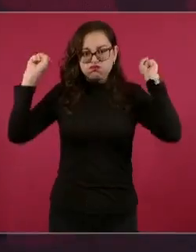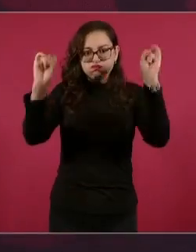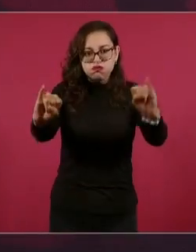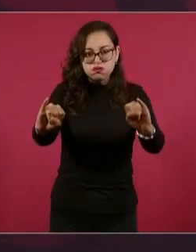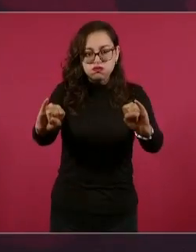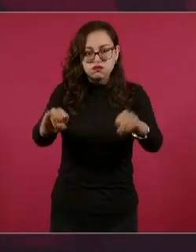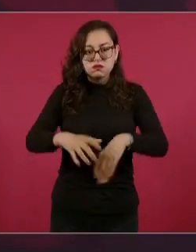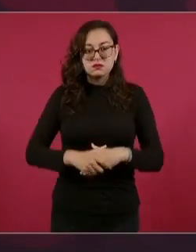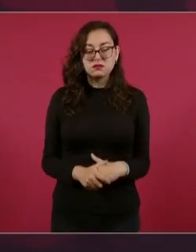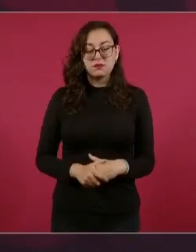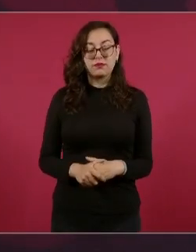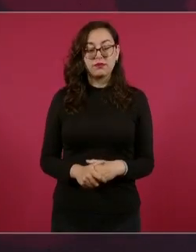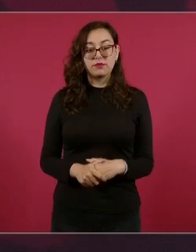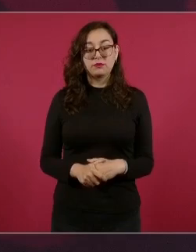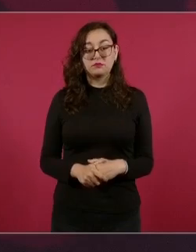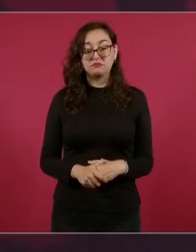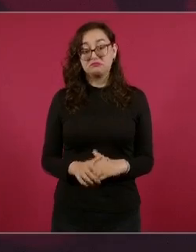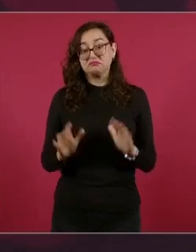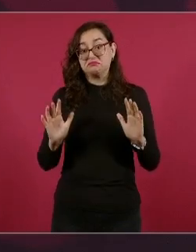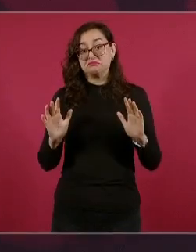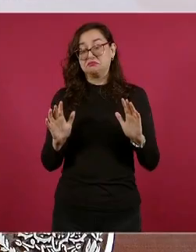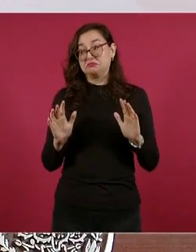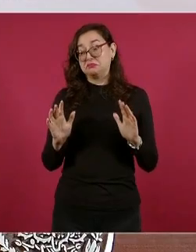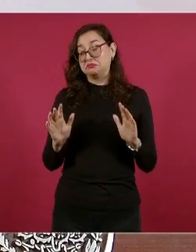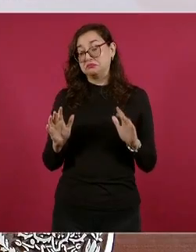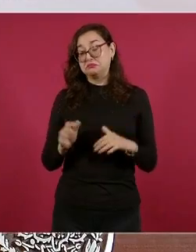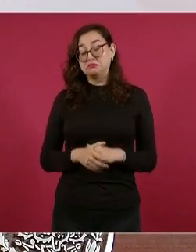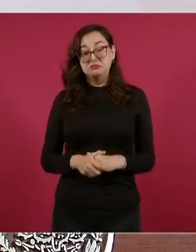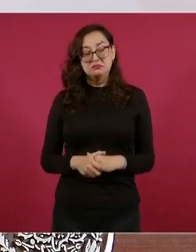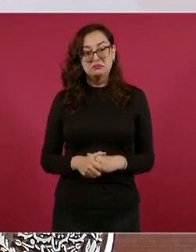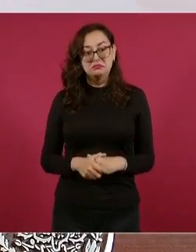quizá los que no asistieron por enfermedad,